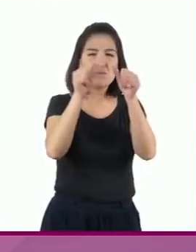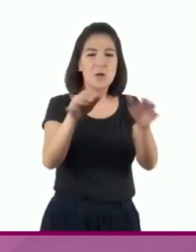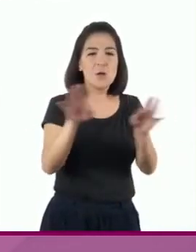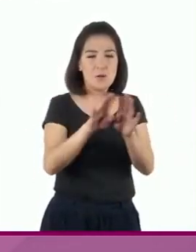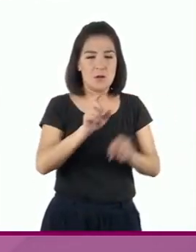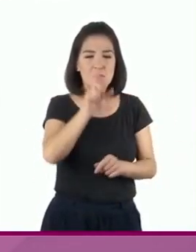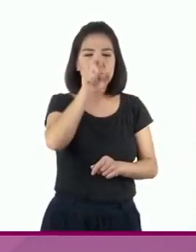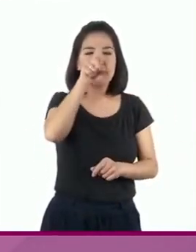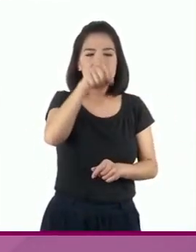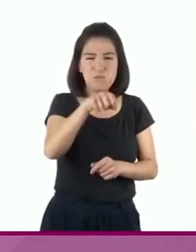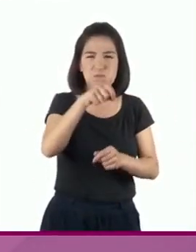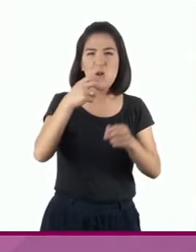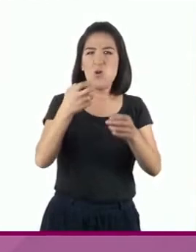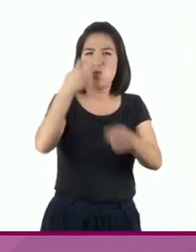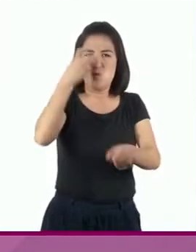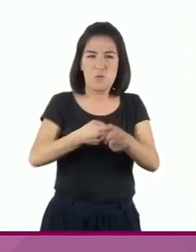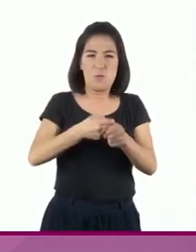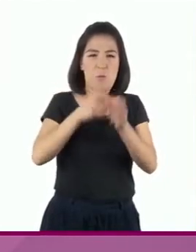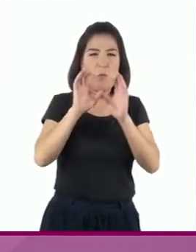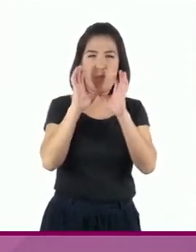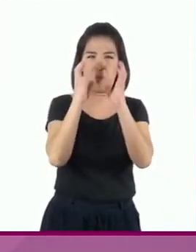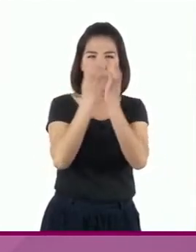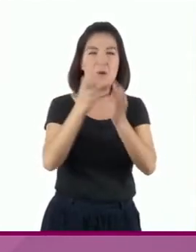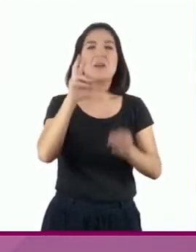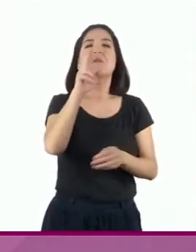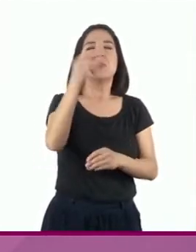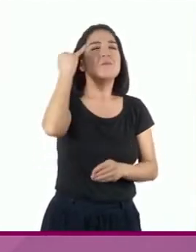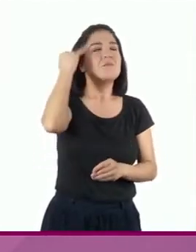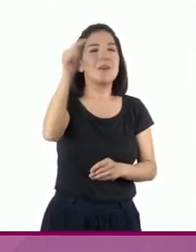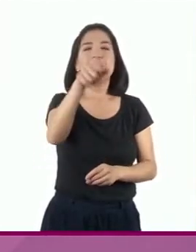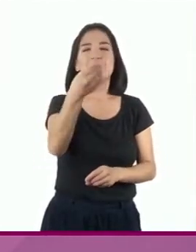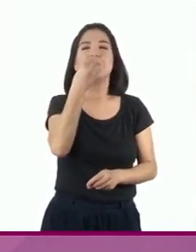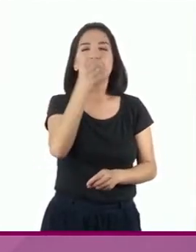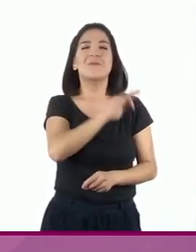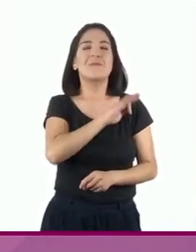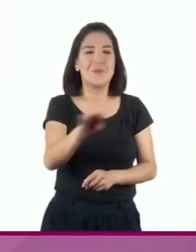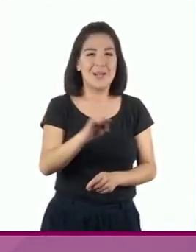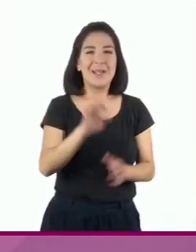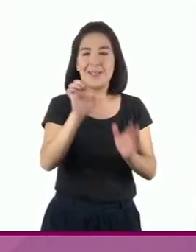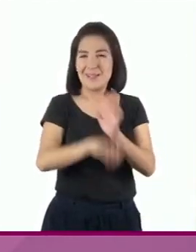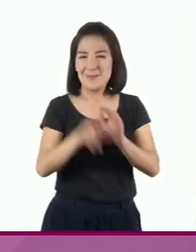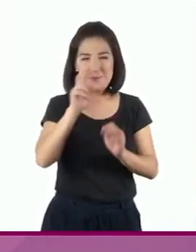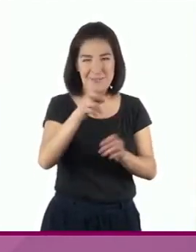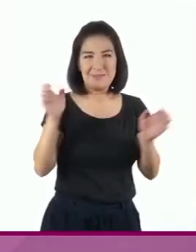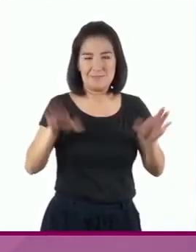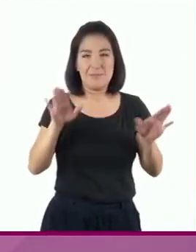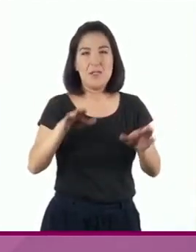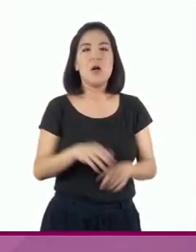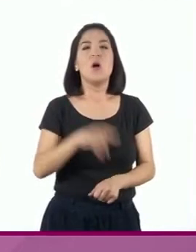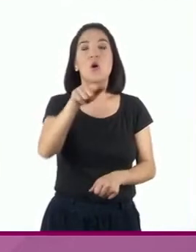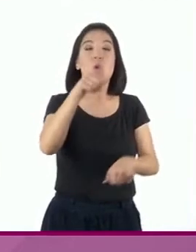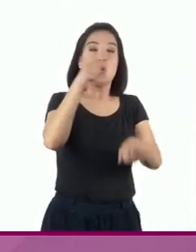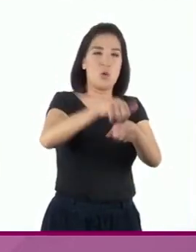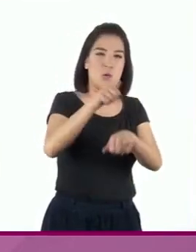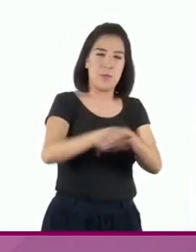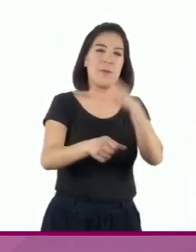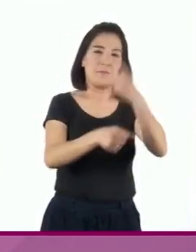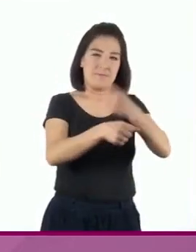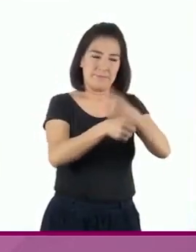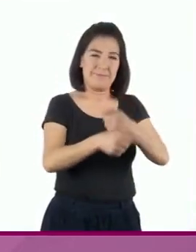alimentos. En esta primera ilustración se trata del pinzón terrestre grande, de la especie